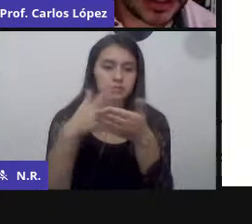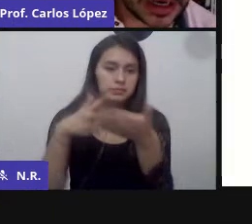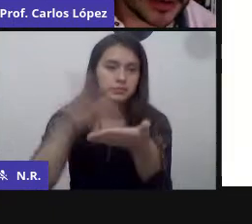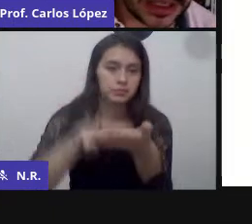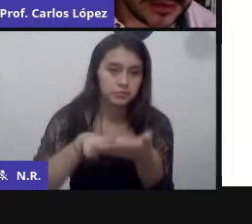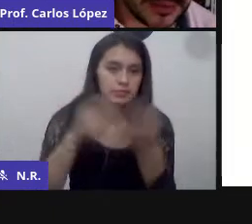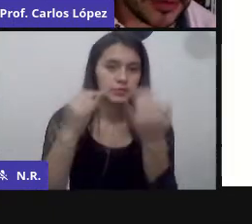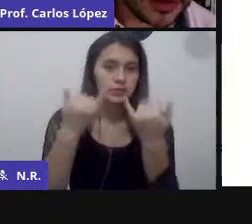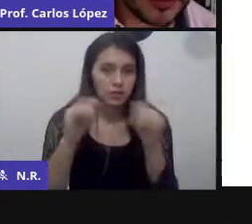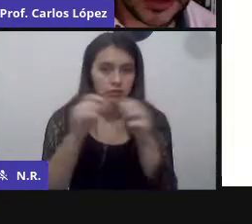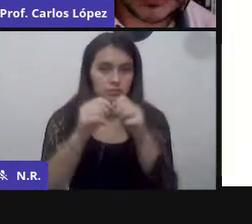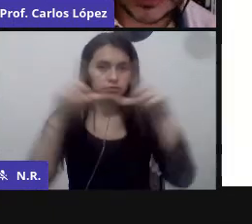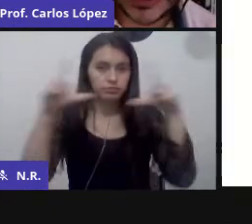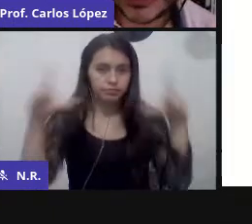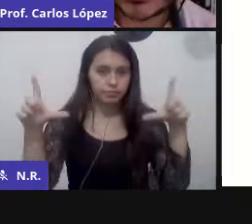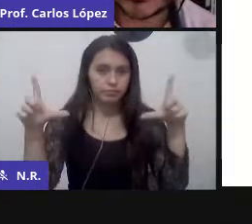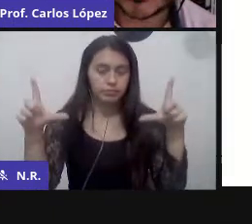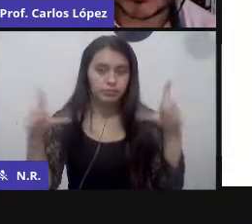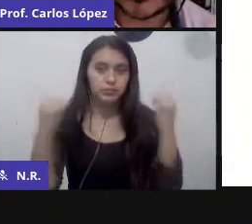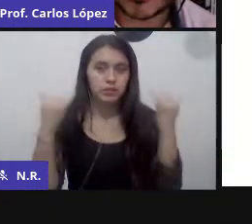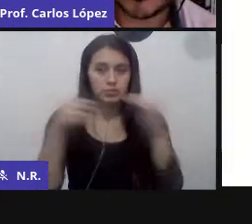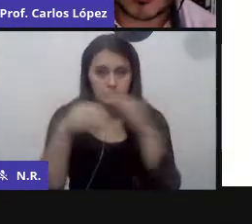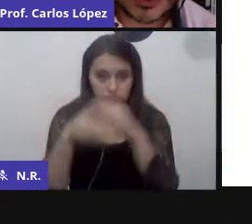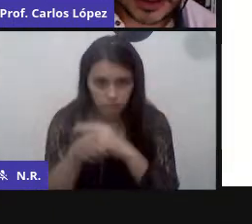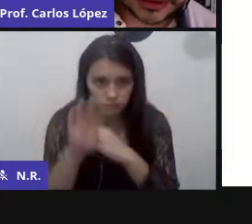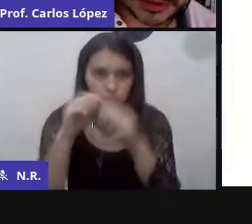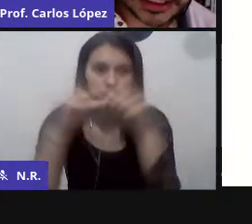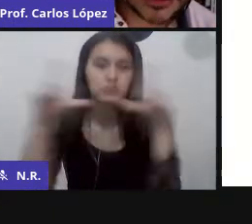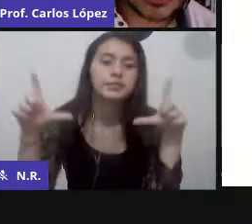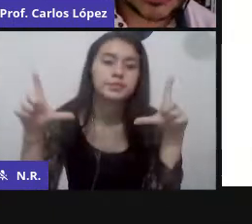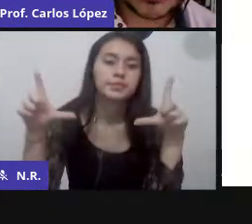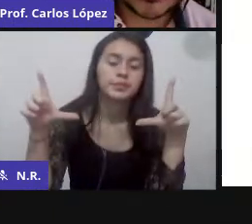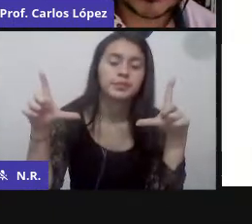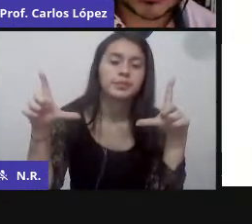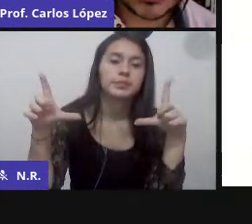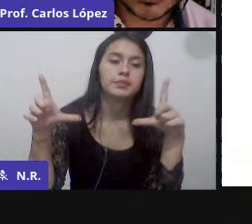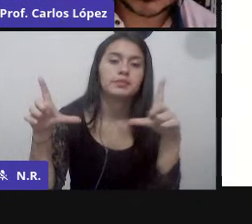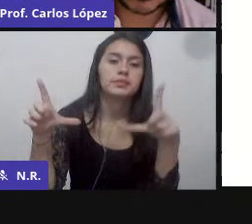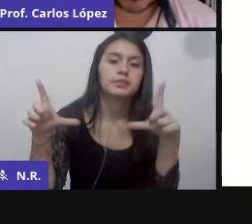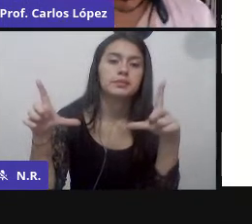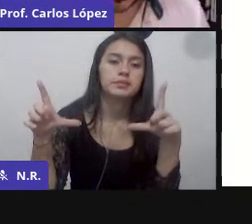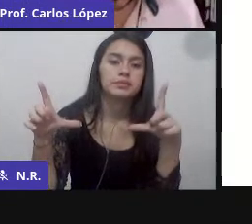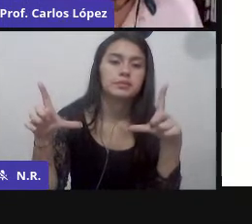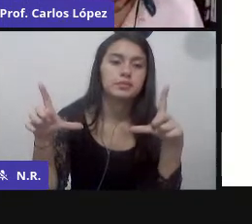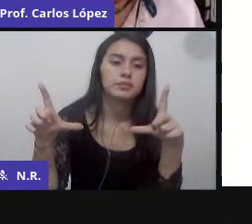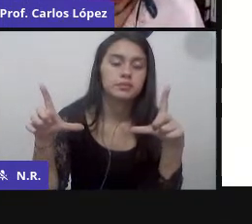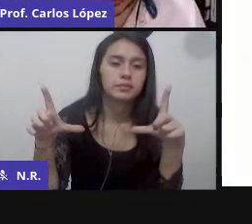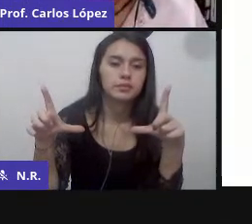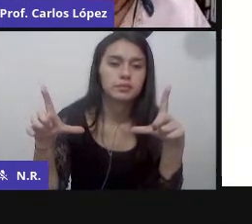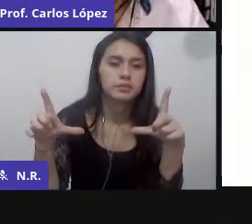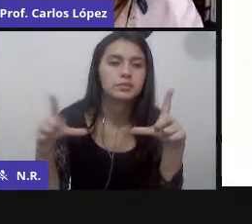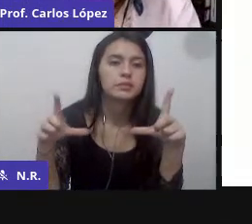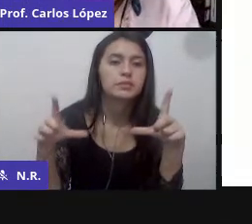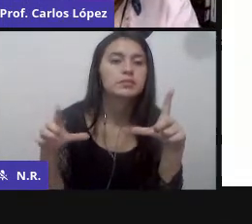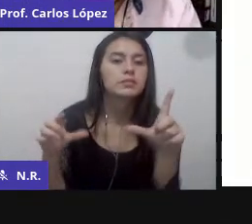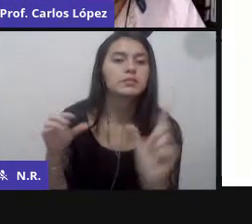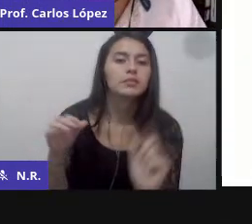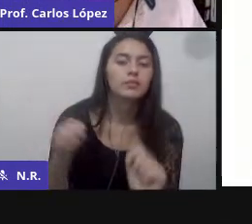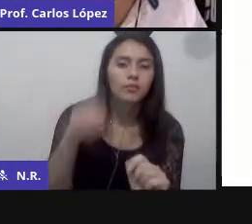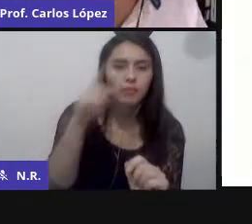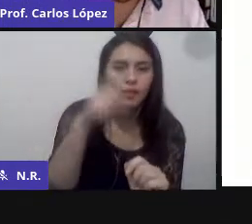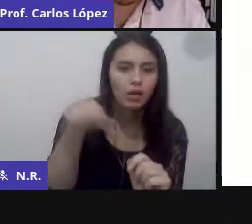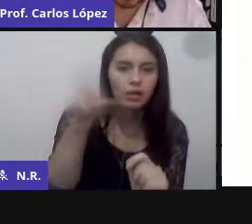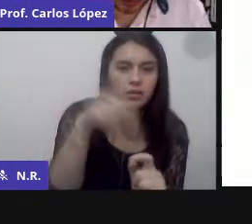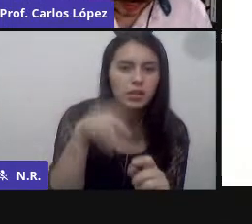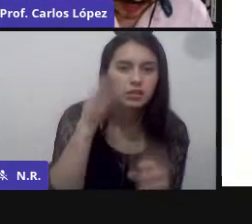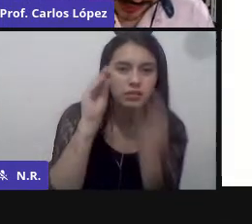el estudio y ahora voy a entrar al estudio, ¿de acuerdo? Entonces, ay Dios, aquí es, listo. Aquí uno simplemente lo que tiene que